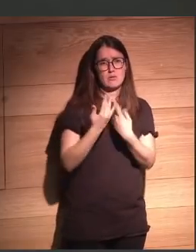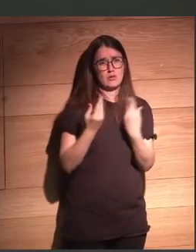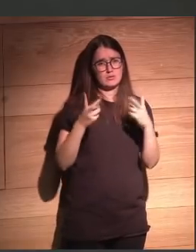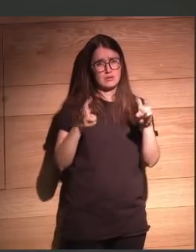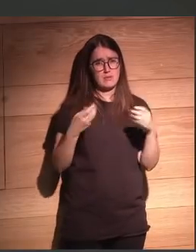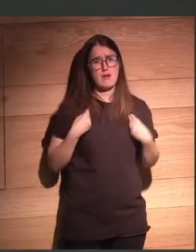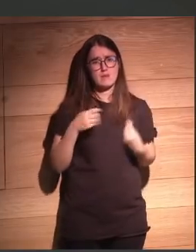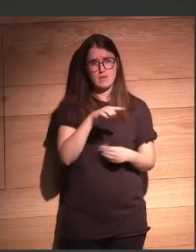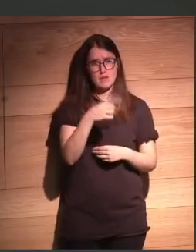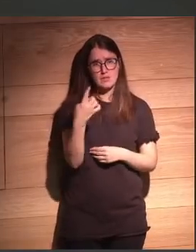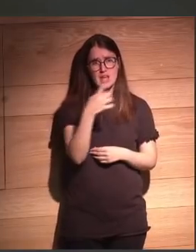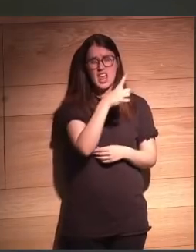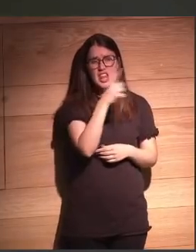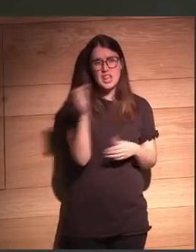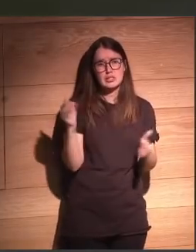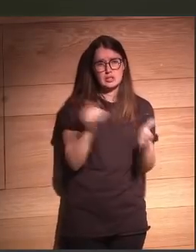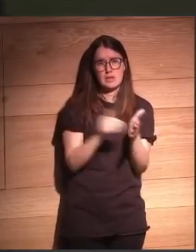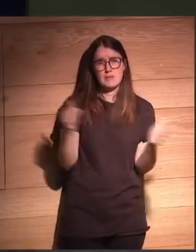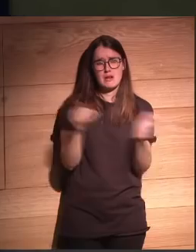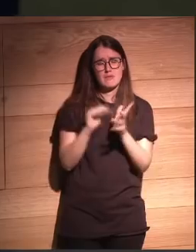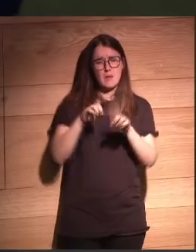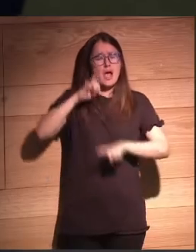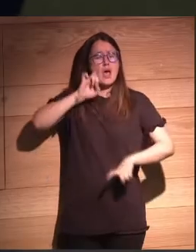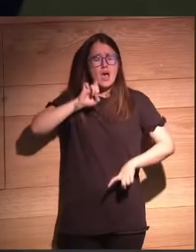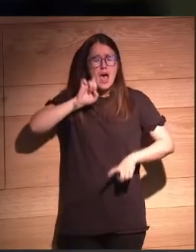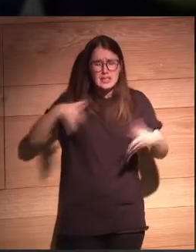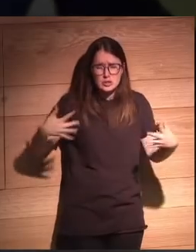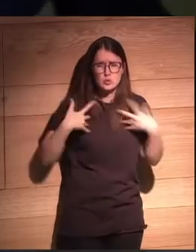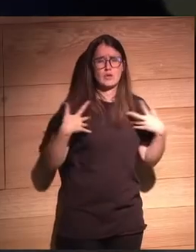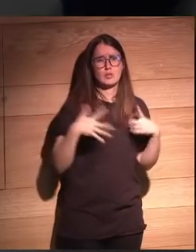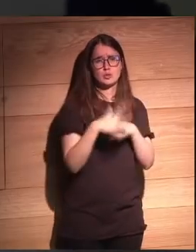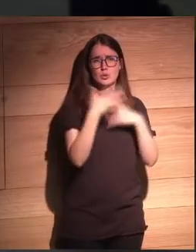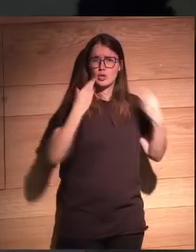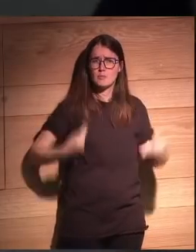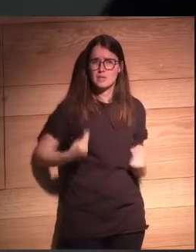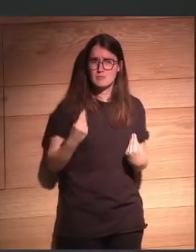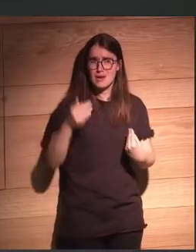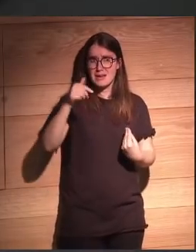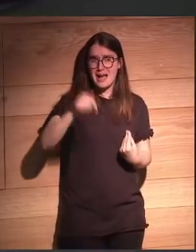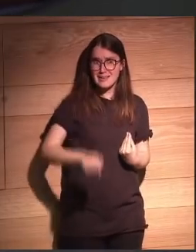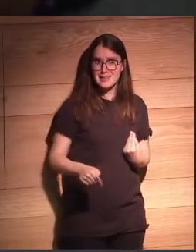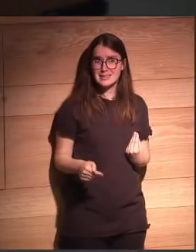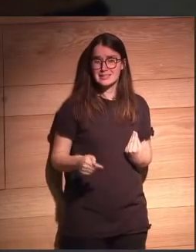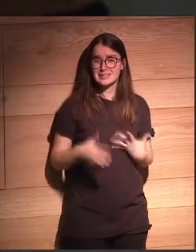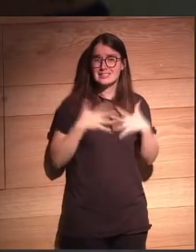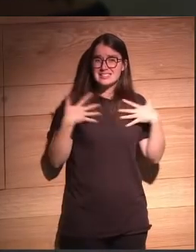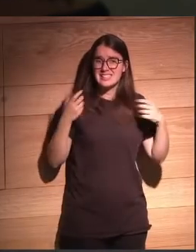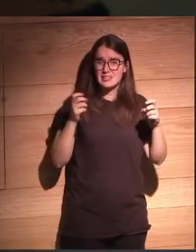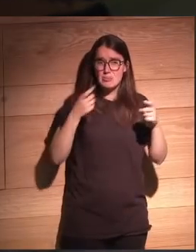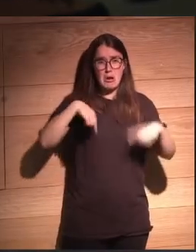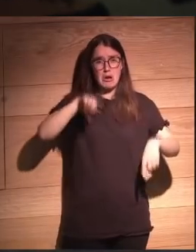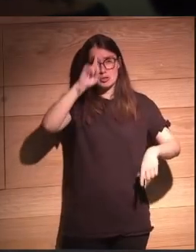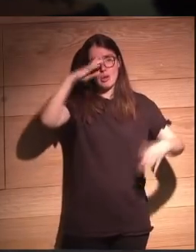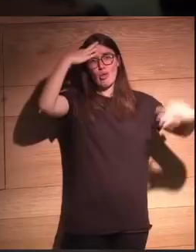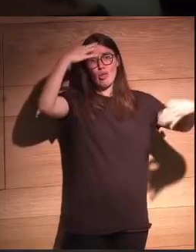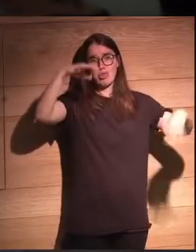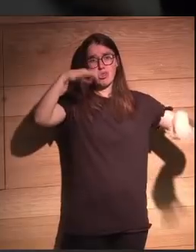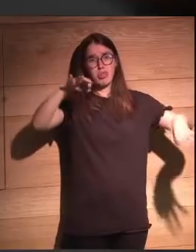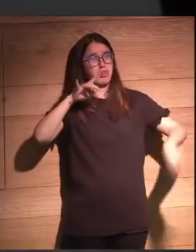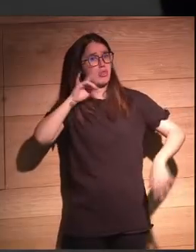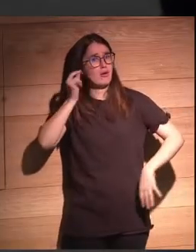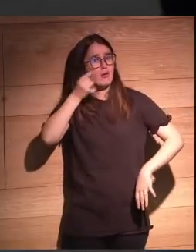vivienda, con cientos de miles de familias llorando, sufriendo por esta situación, y aquí sin querer darnos cuenta de lo que está